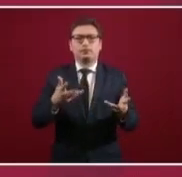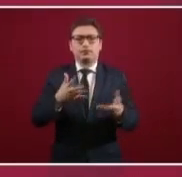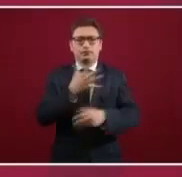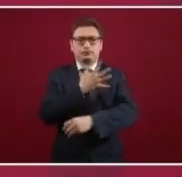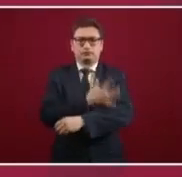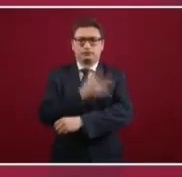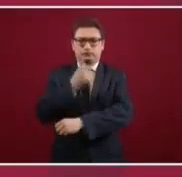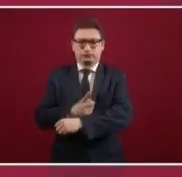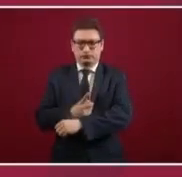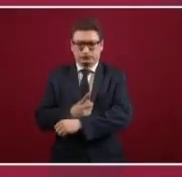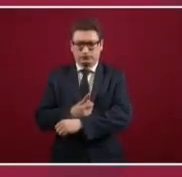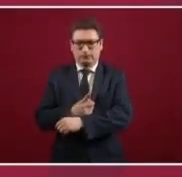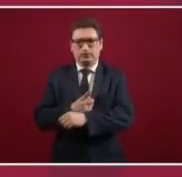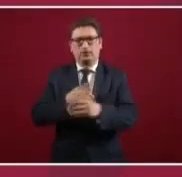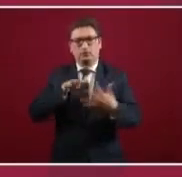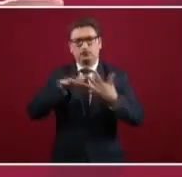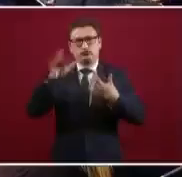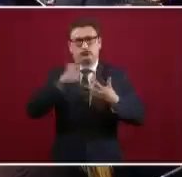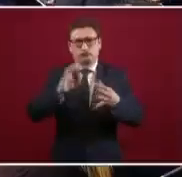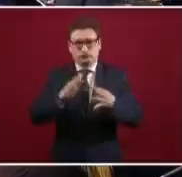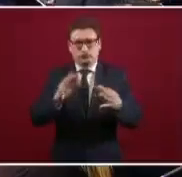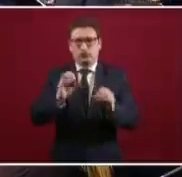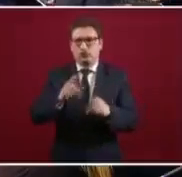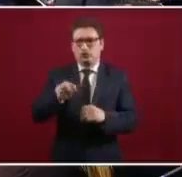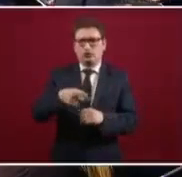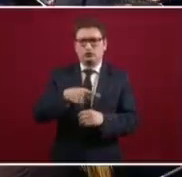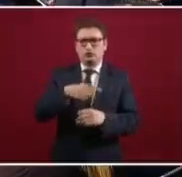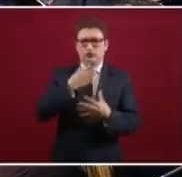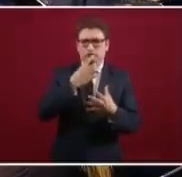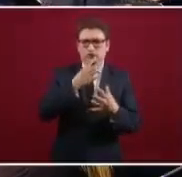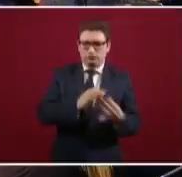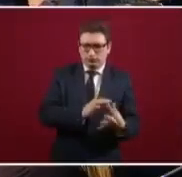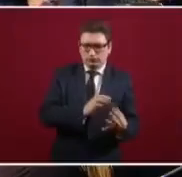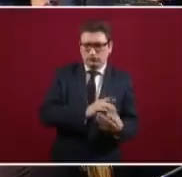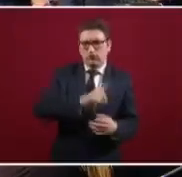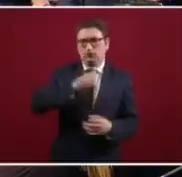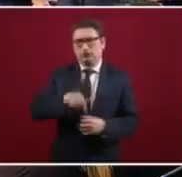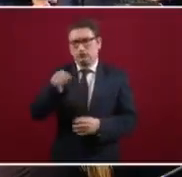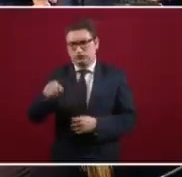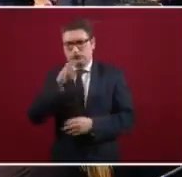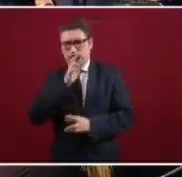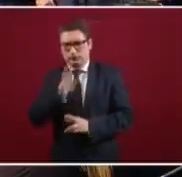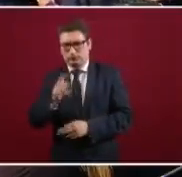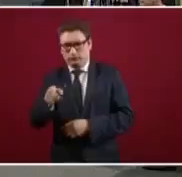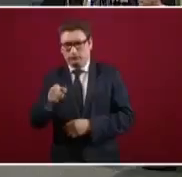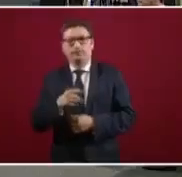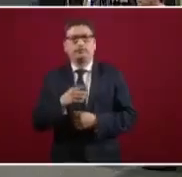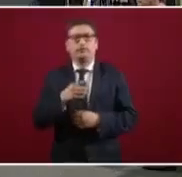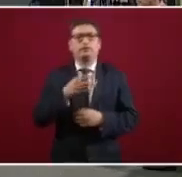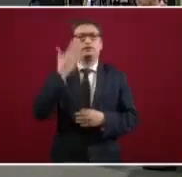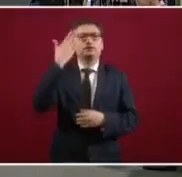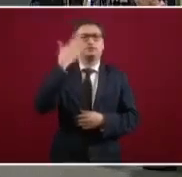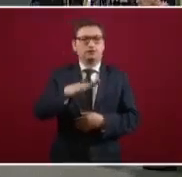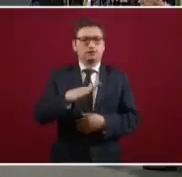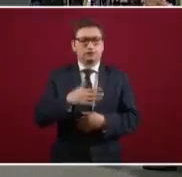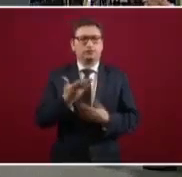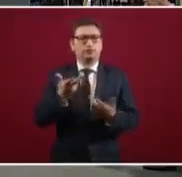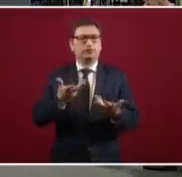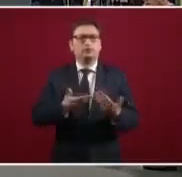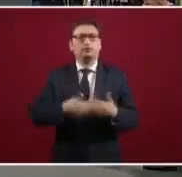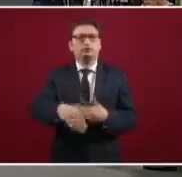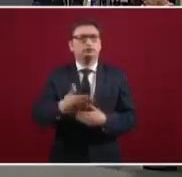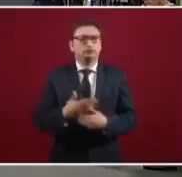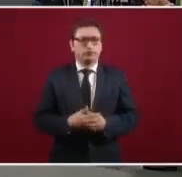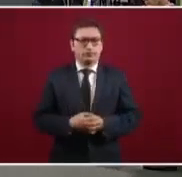honestidad y con la transferencia y lo explico y luego tú contestas saben que vamos a revisar